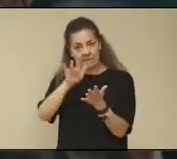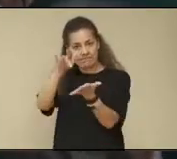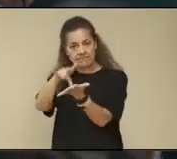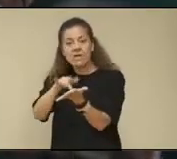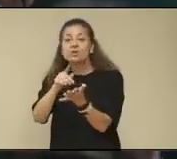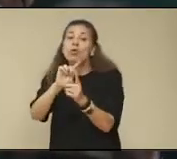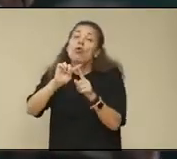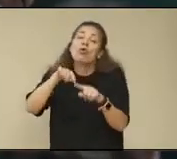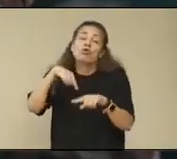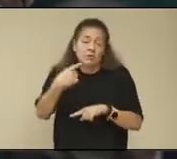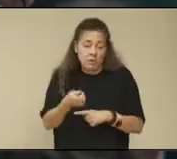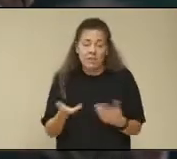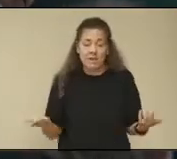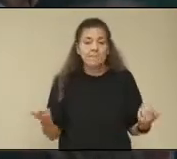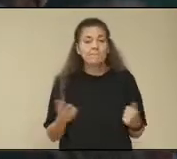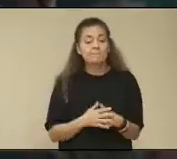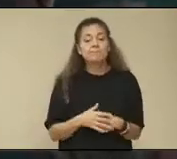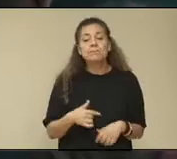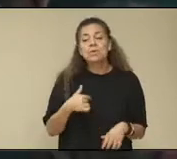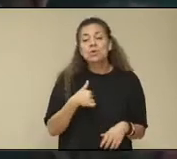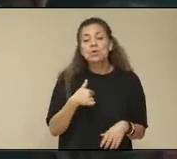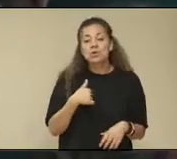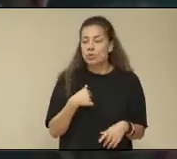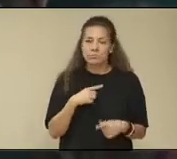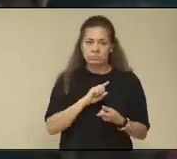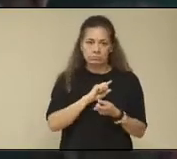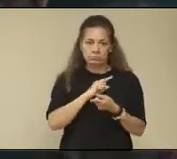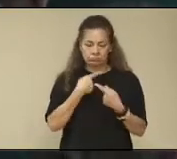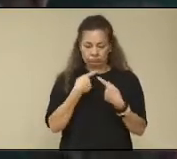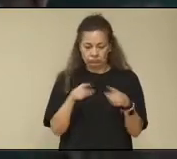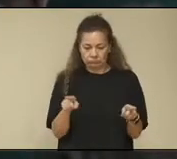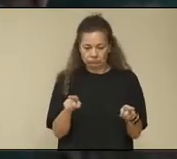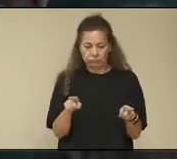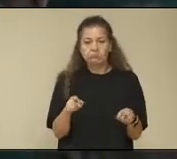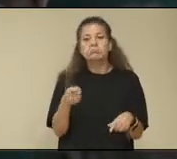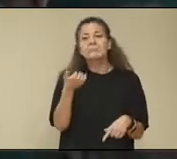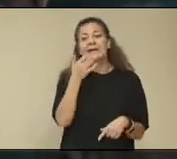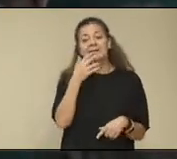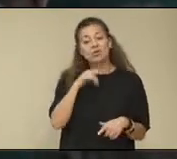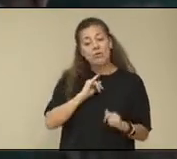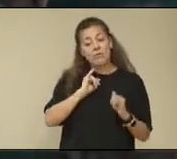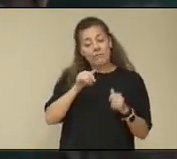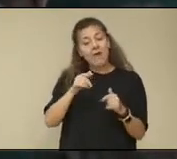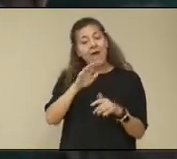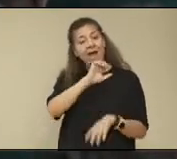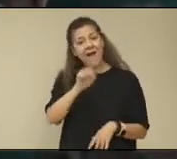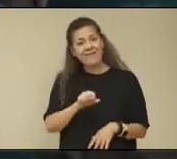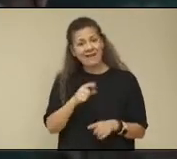ello. Yo lo hago al revés. Yo cuando voy a África, si voy mucho tiempo,